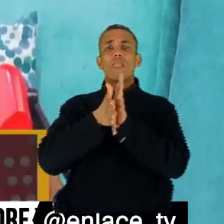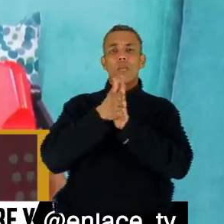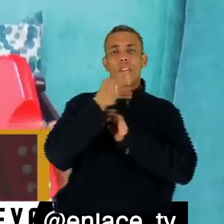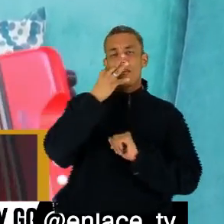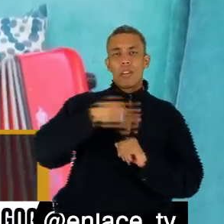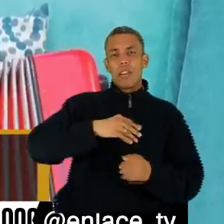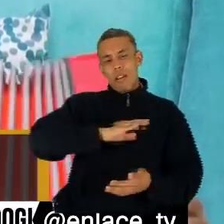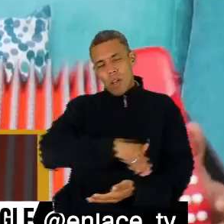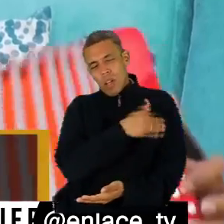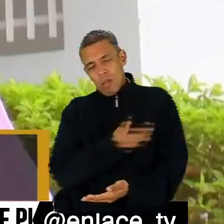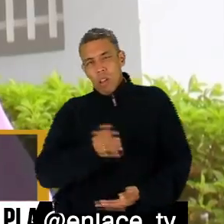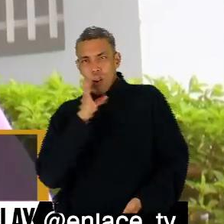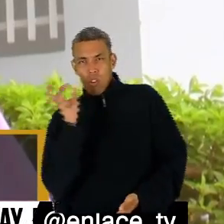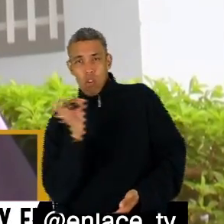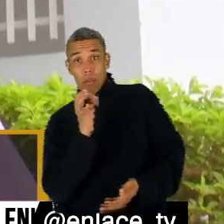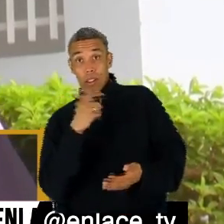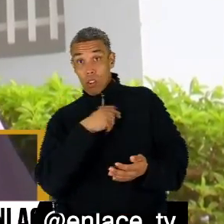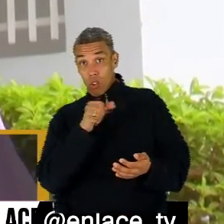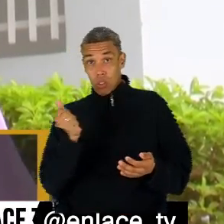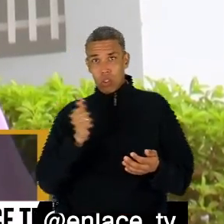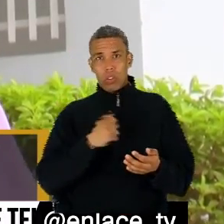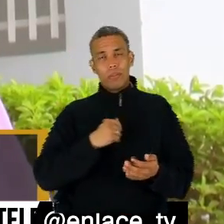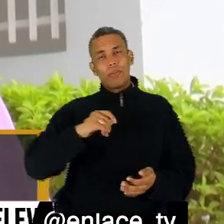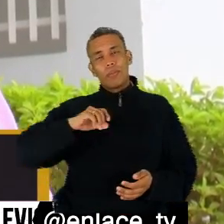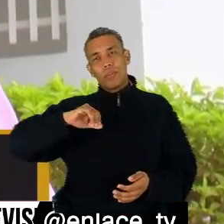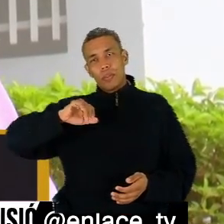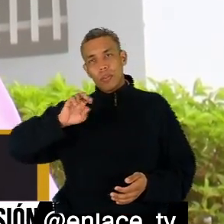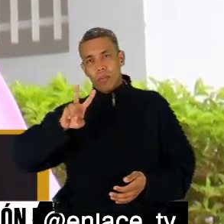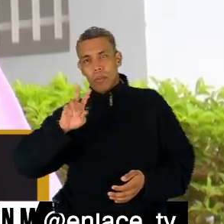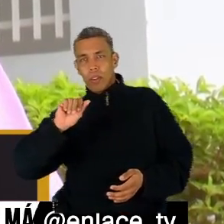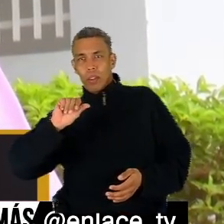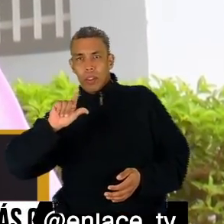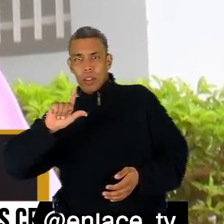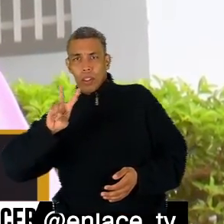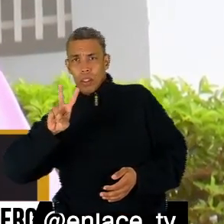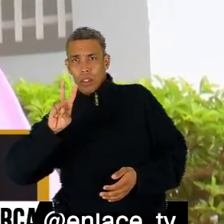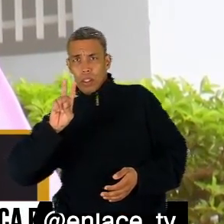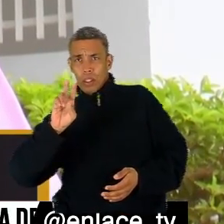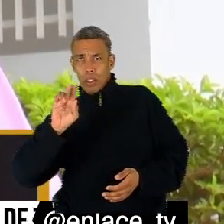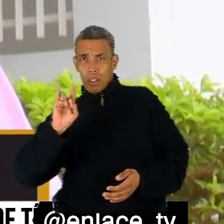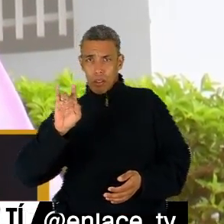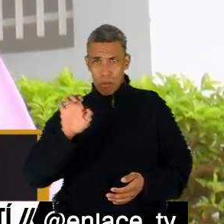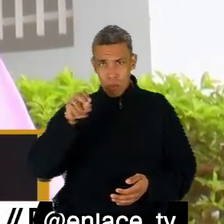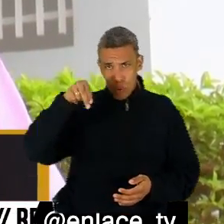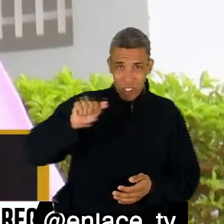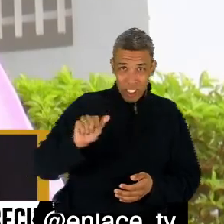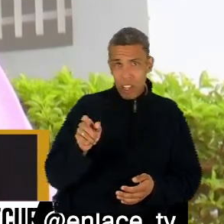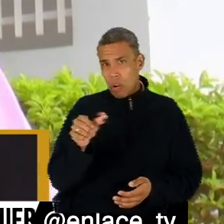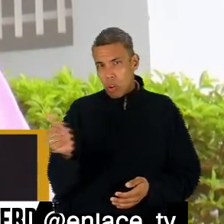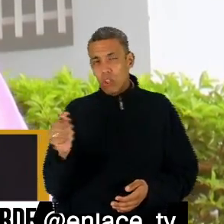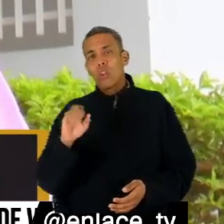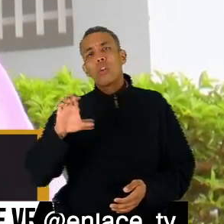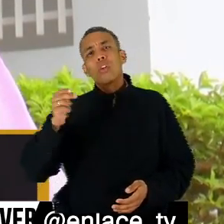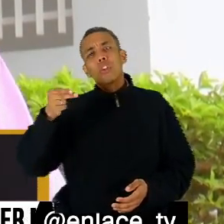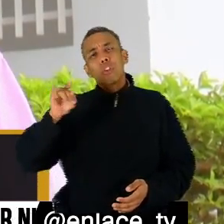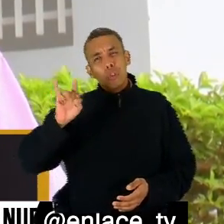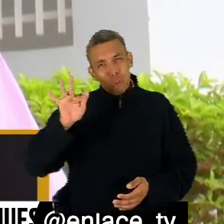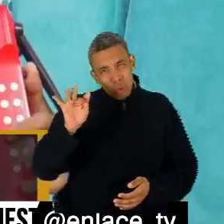los maestros. Viene una canción de Jorge el Pitufo Valbuena, viene una canción de Reinaldo el Chuto Díaz, viene una